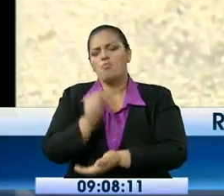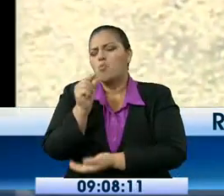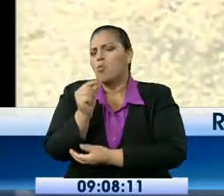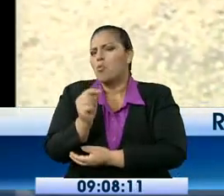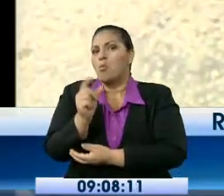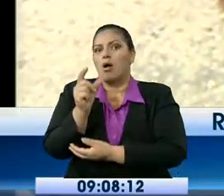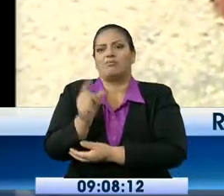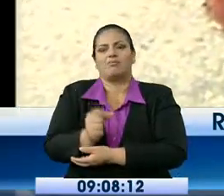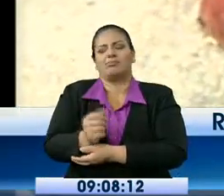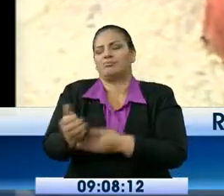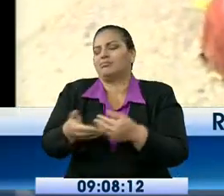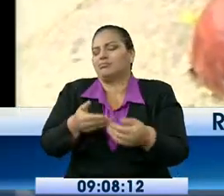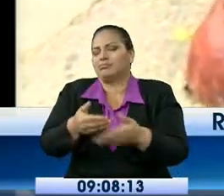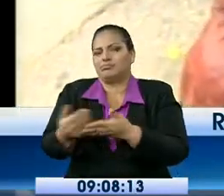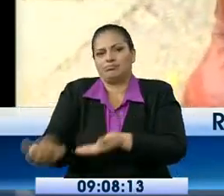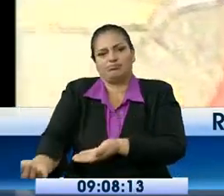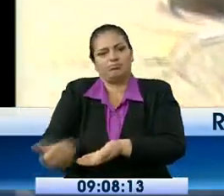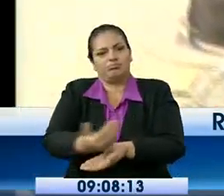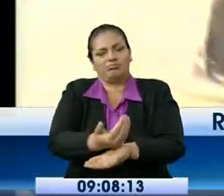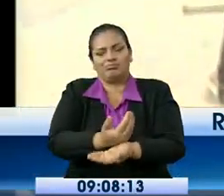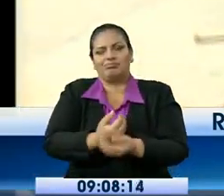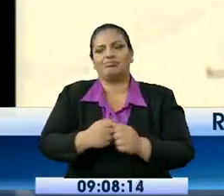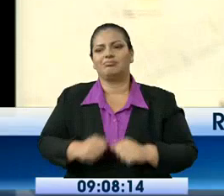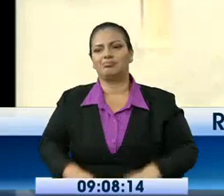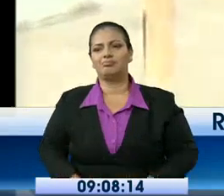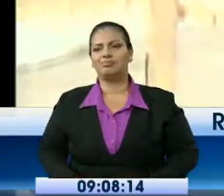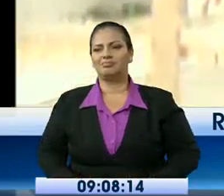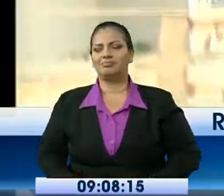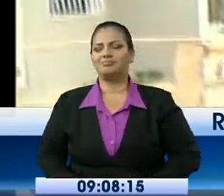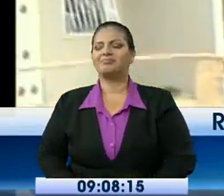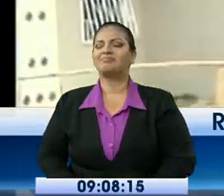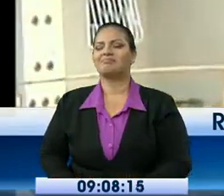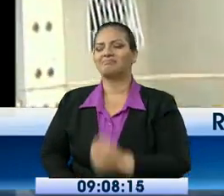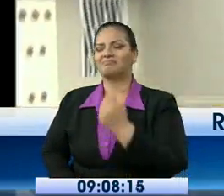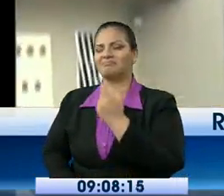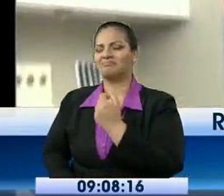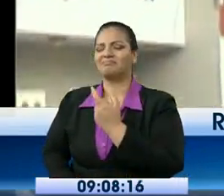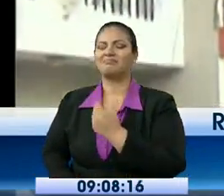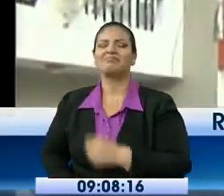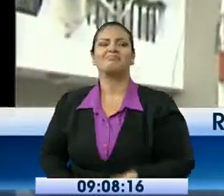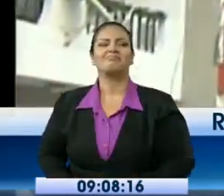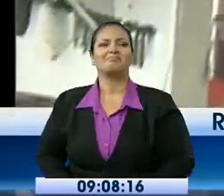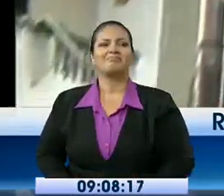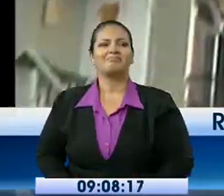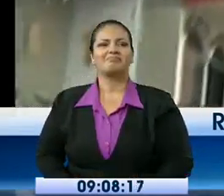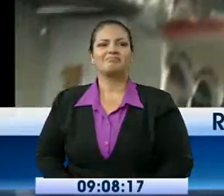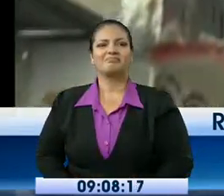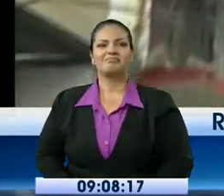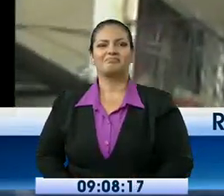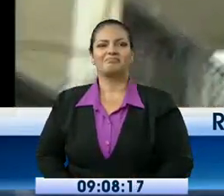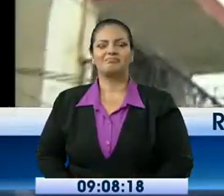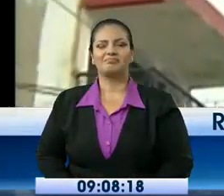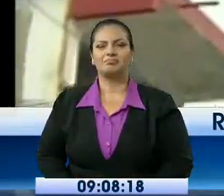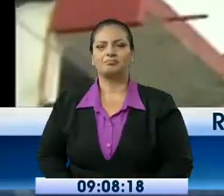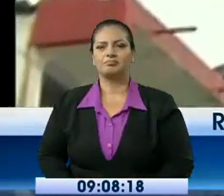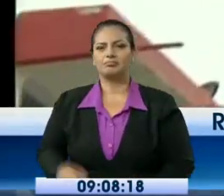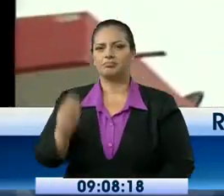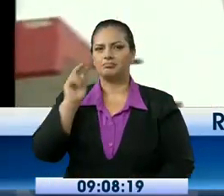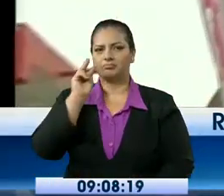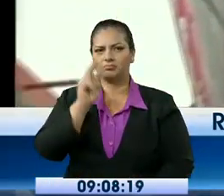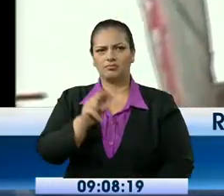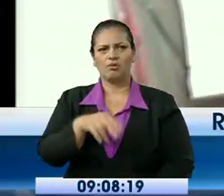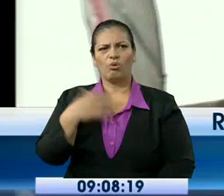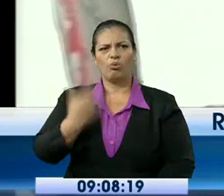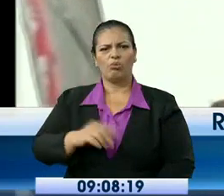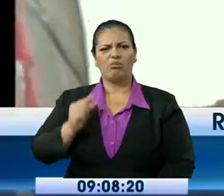tenemos la voluntad. Ok, perfecto. Nosotros por acá continuamos, estamos ahí observando los detalles